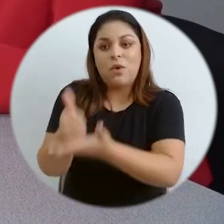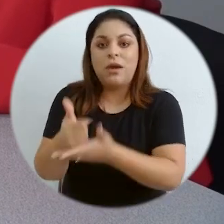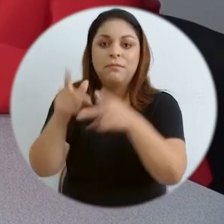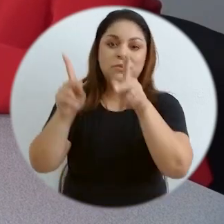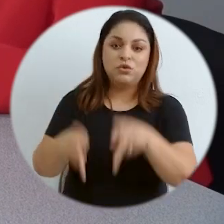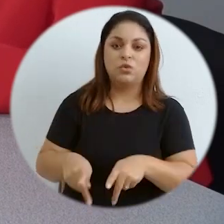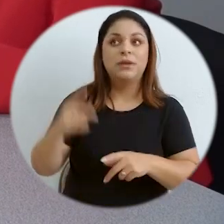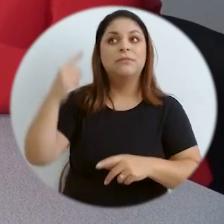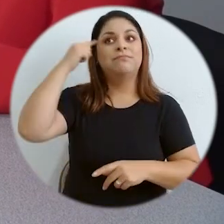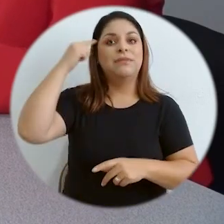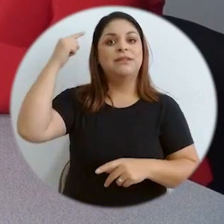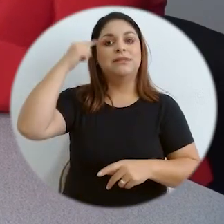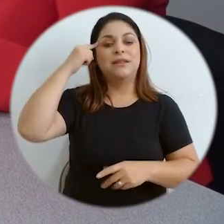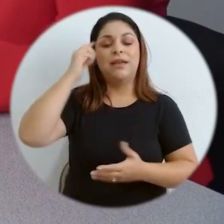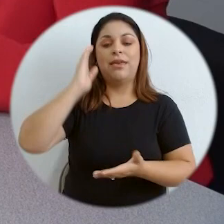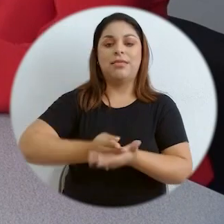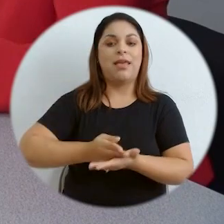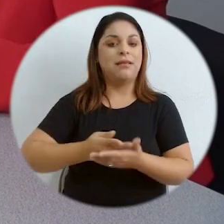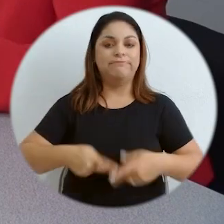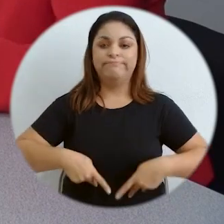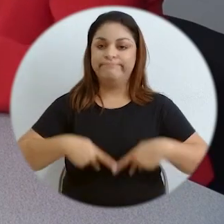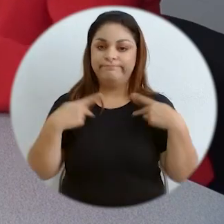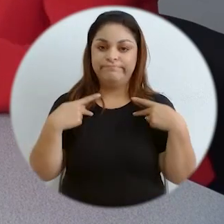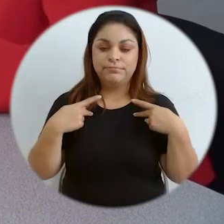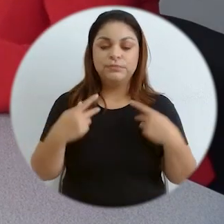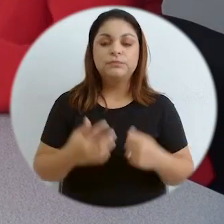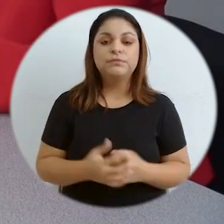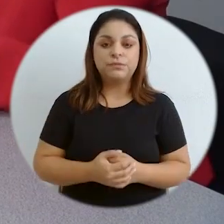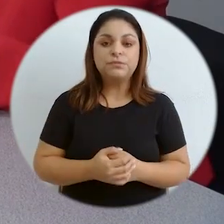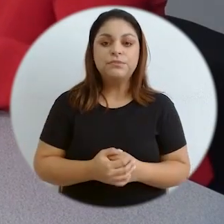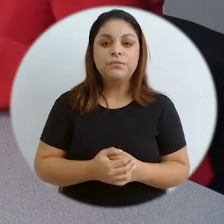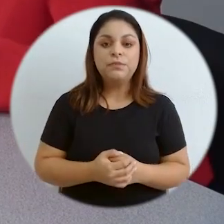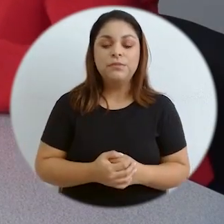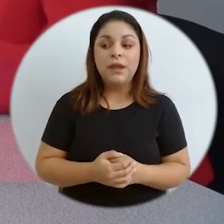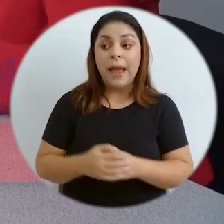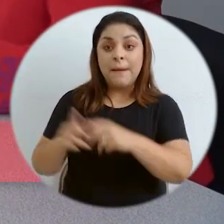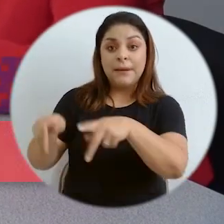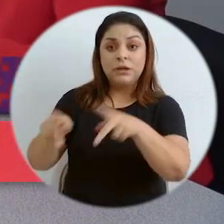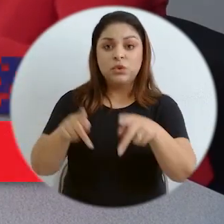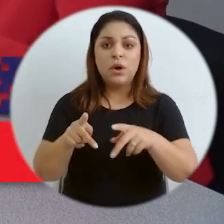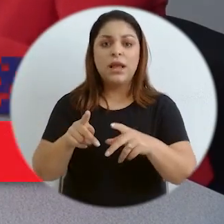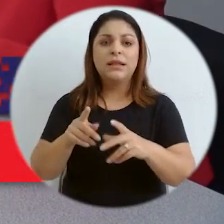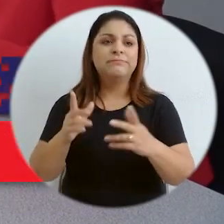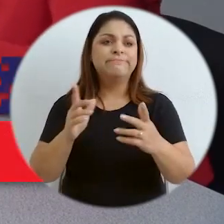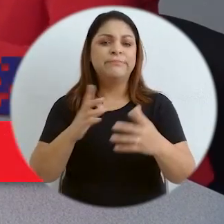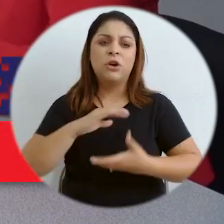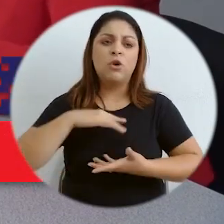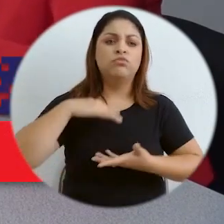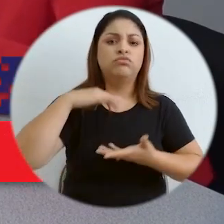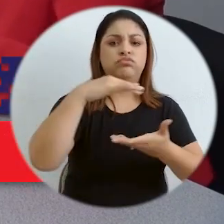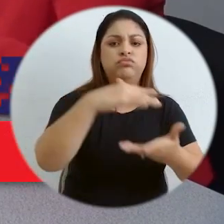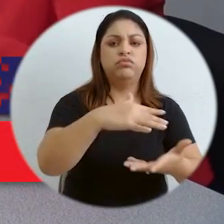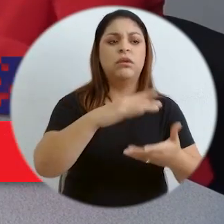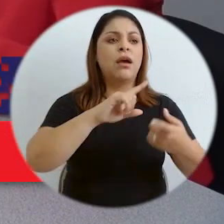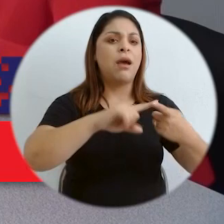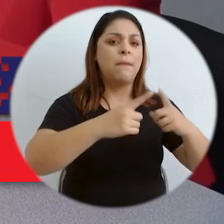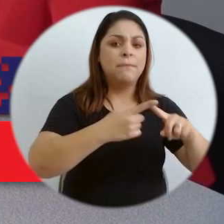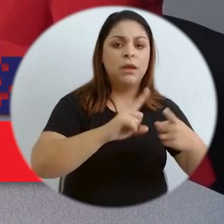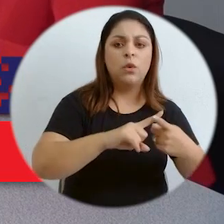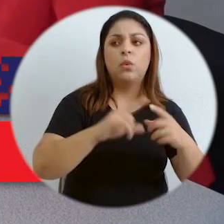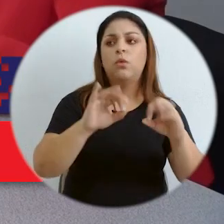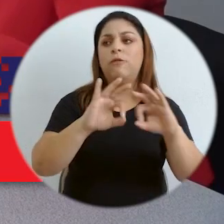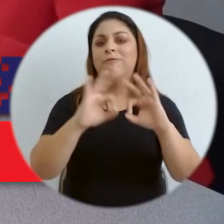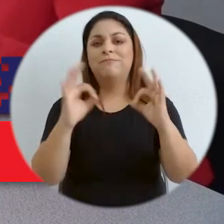está pensando en quitarse la vida. Claro, y ya después de este primer encuentro, sea con los amigos, como lo mencionábamos, con algún familiar, con